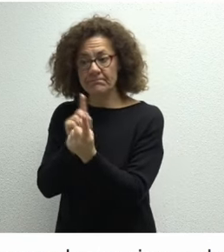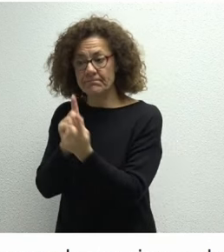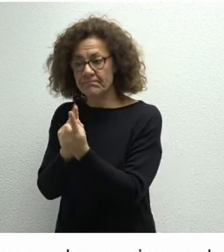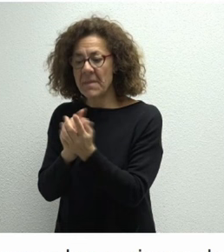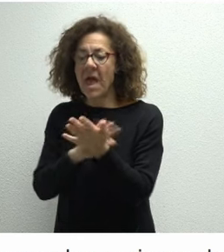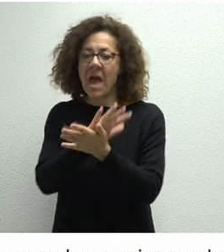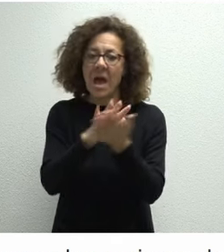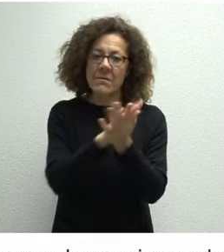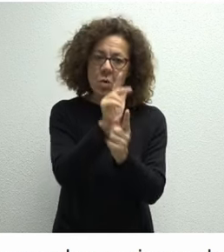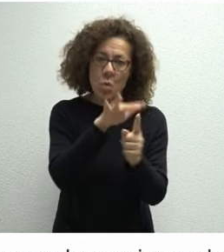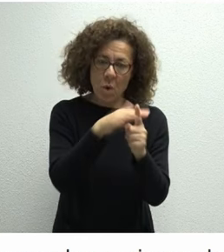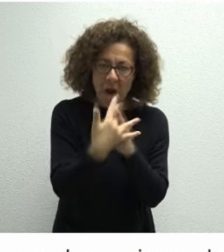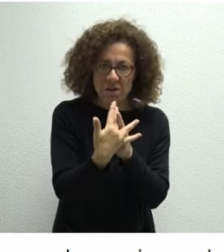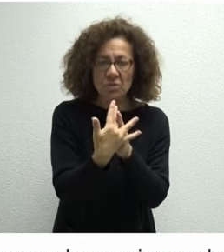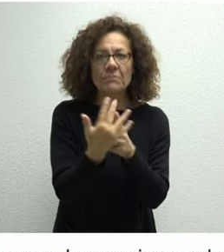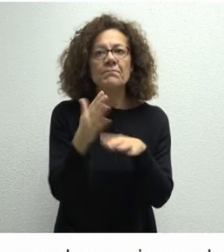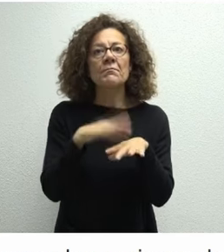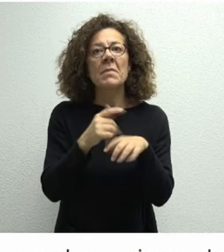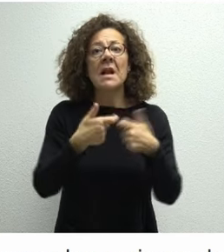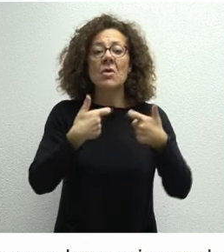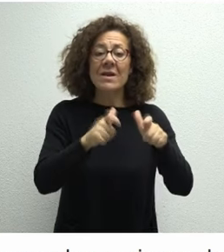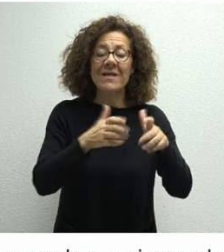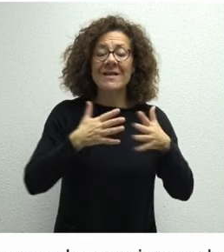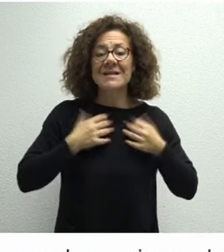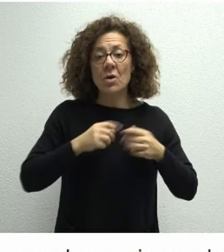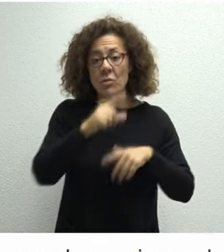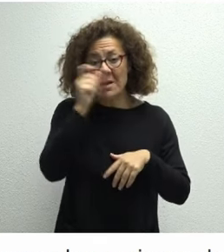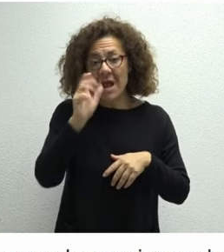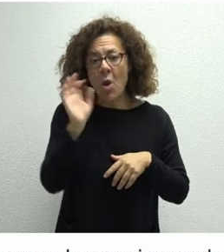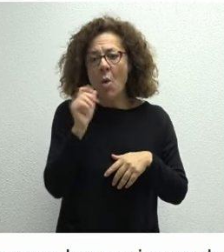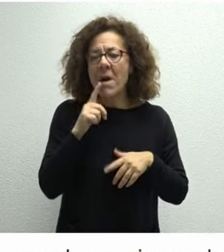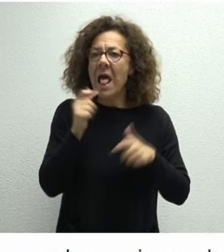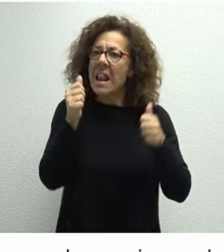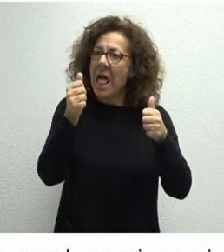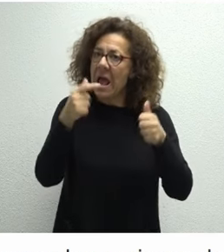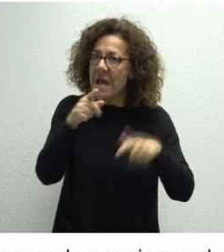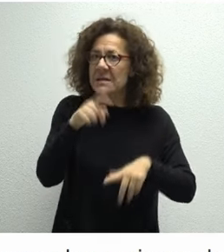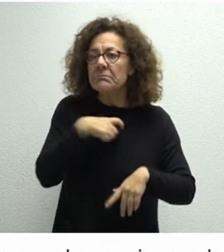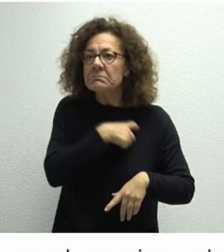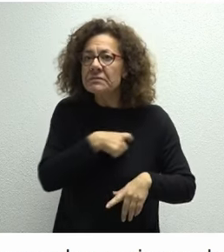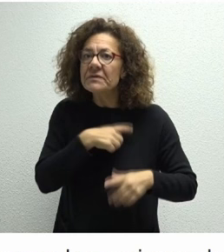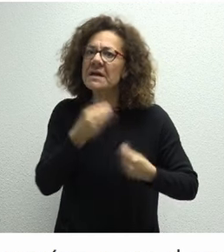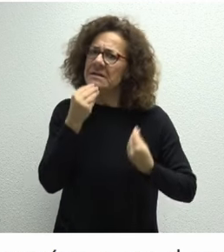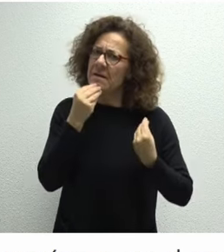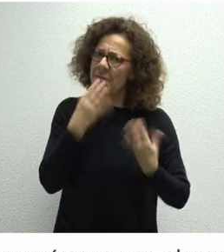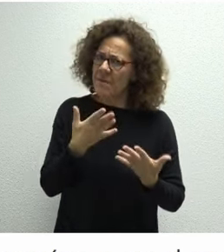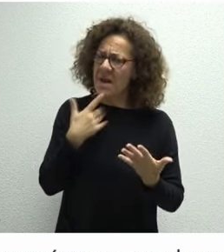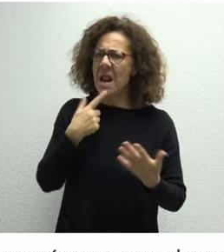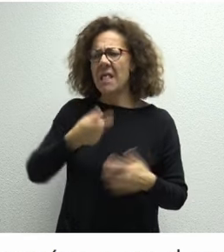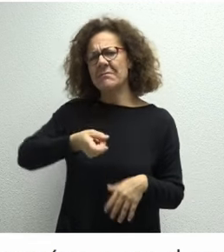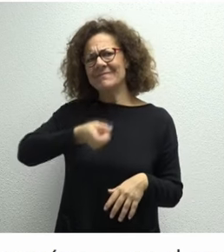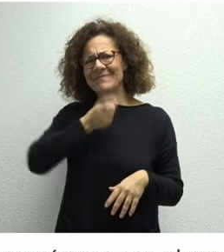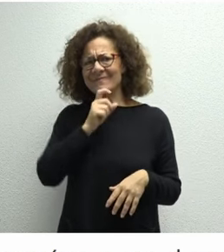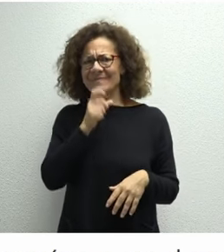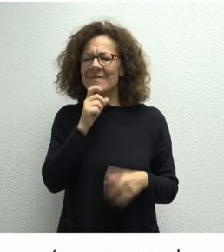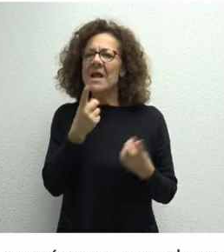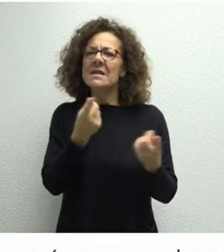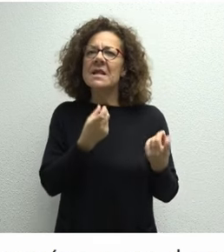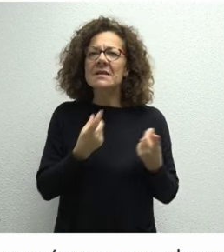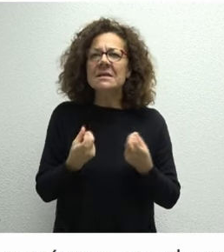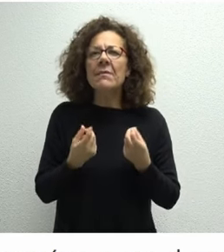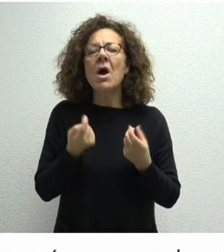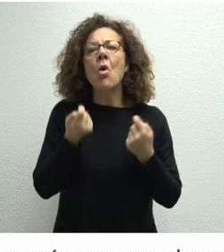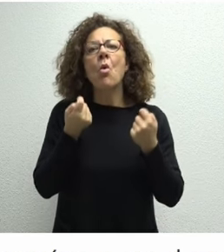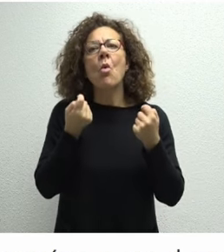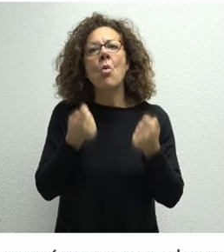caso que bien para la unidad de Salud Mental o bien para la entidad Pues estaba siendo estaba siendo complejo y necesitaba No pues